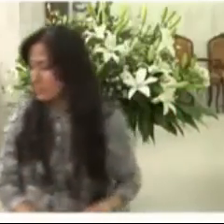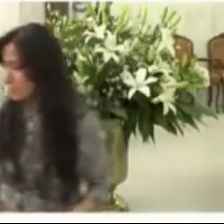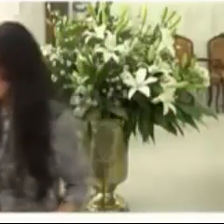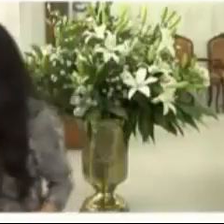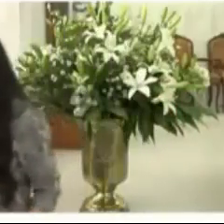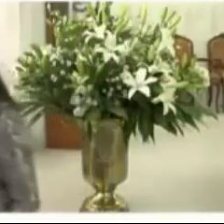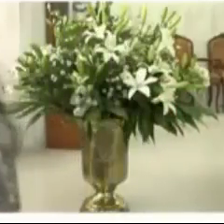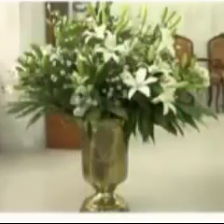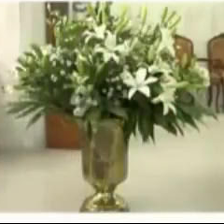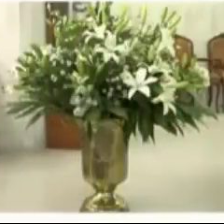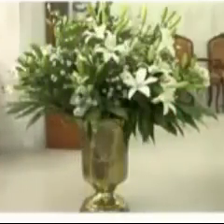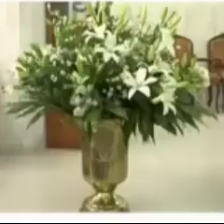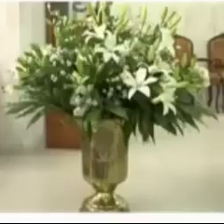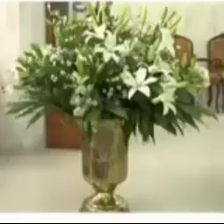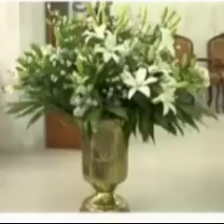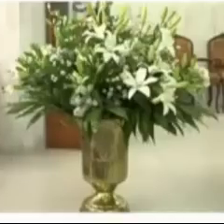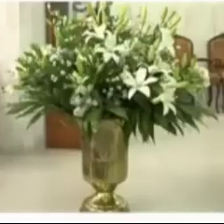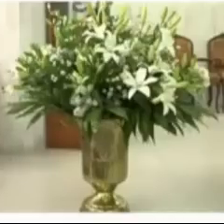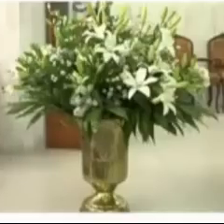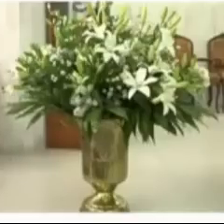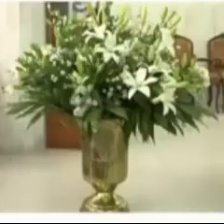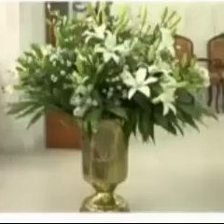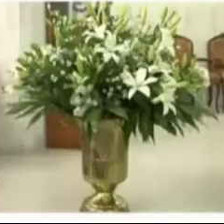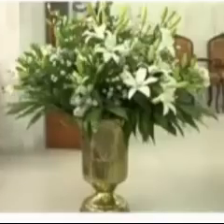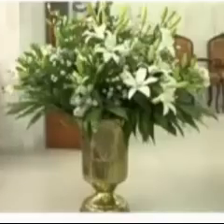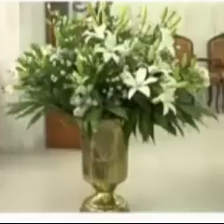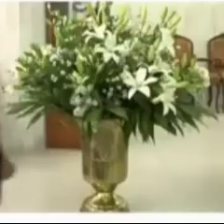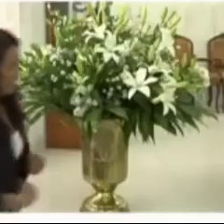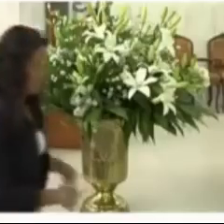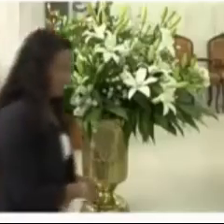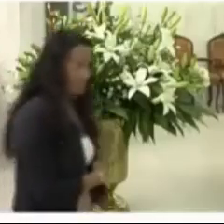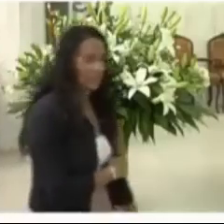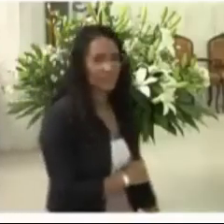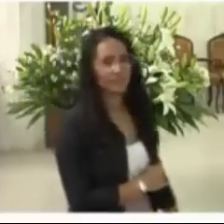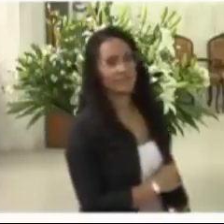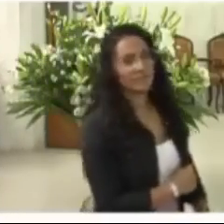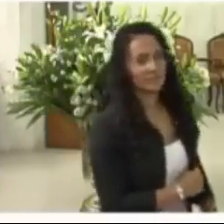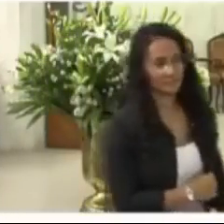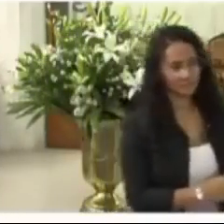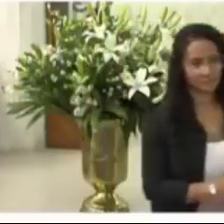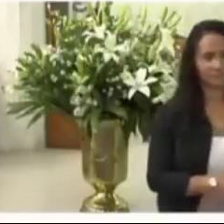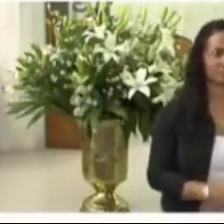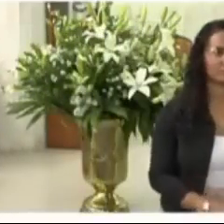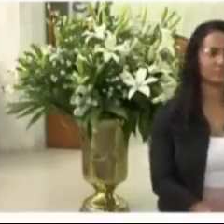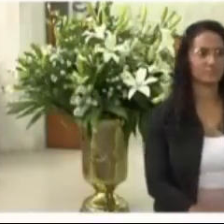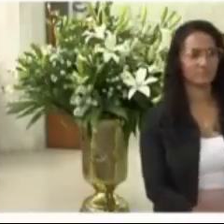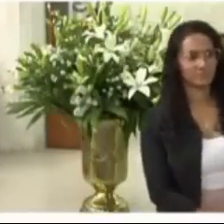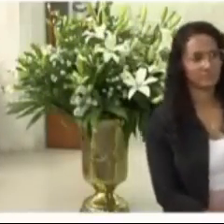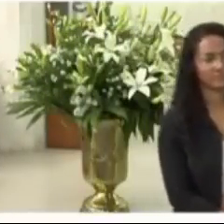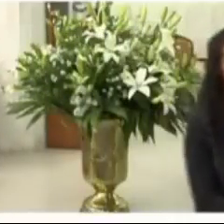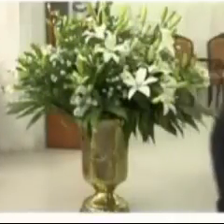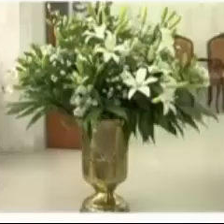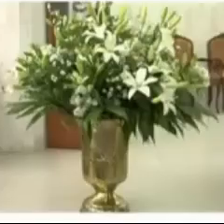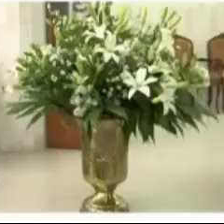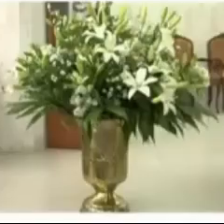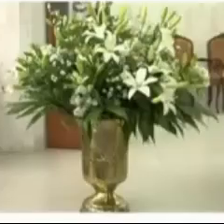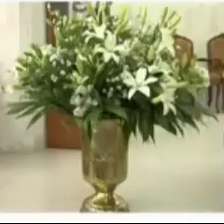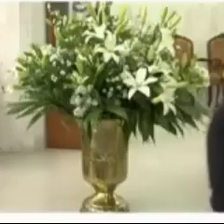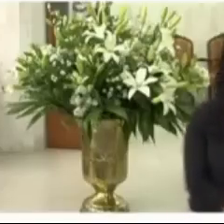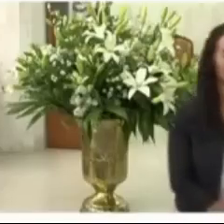Considerando no solo su escasa capacidad para enfrentar al